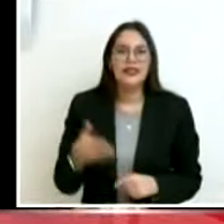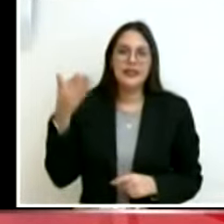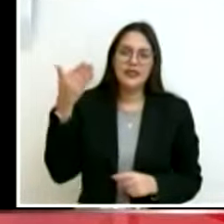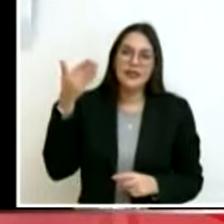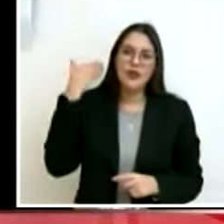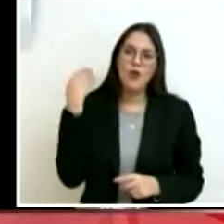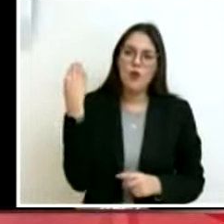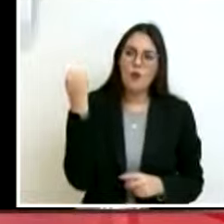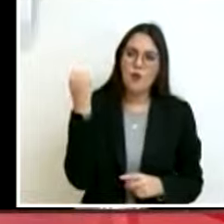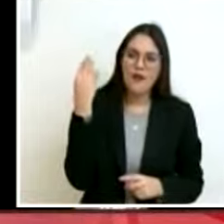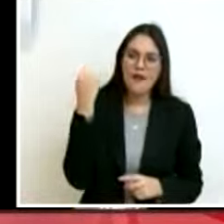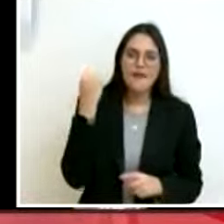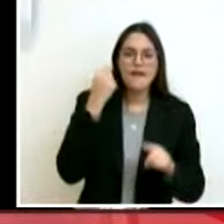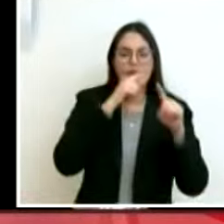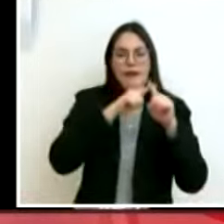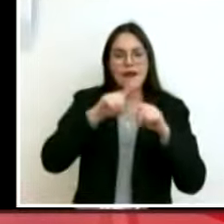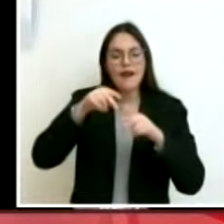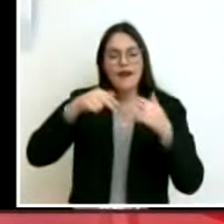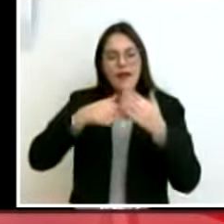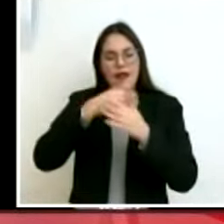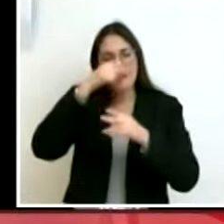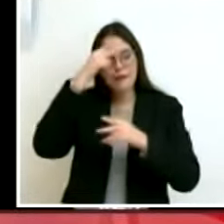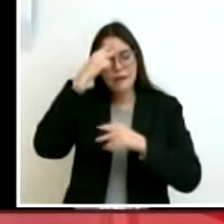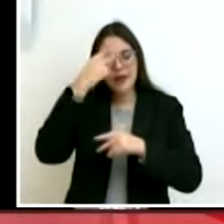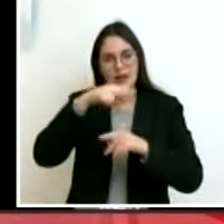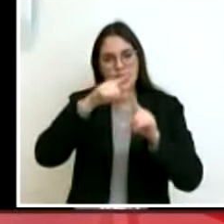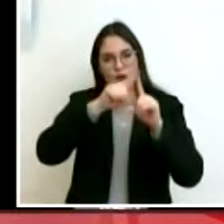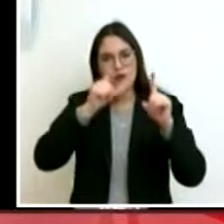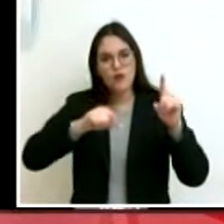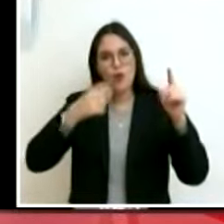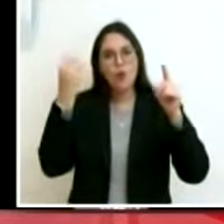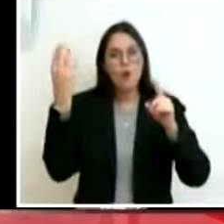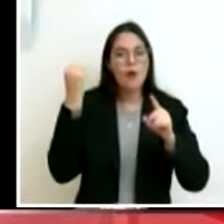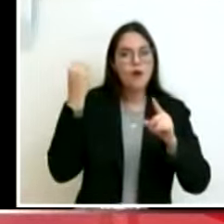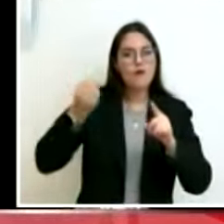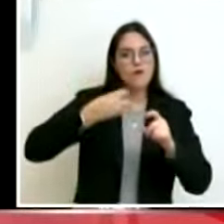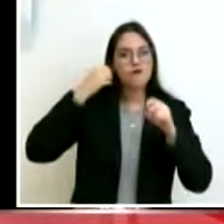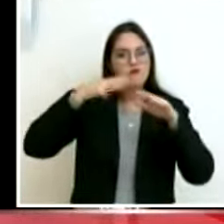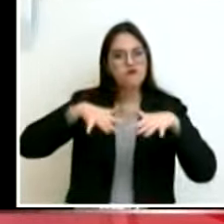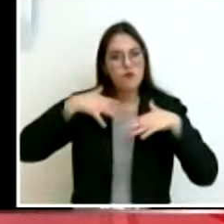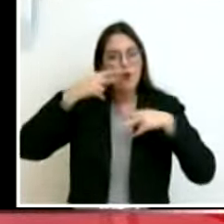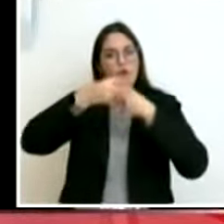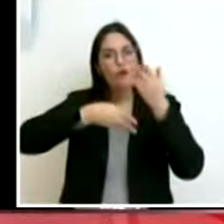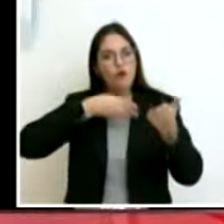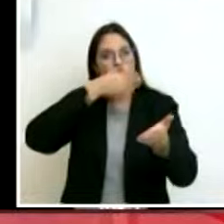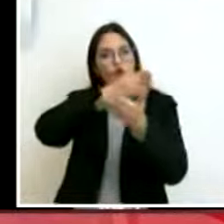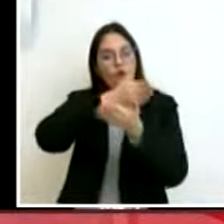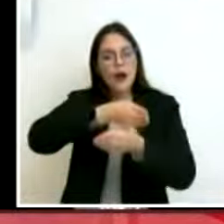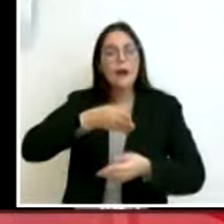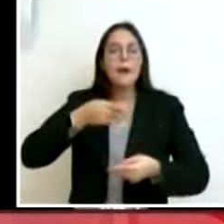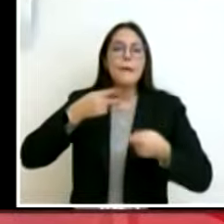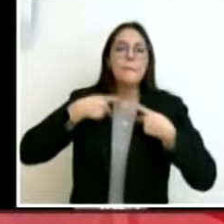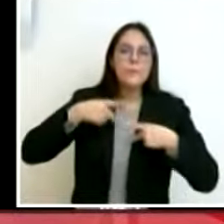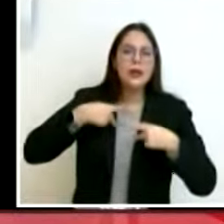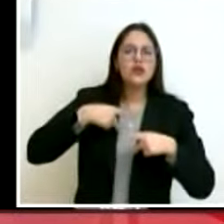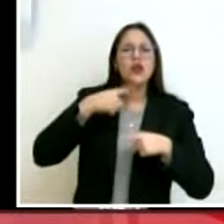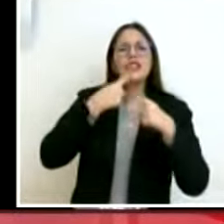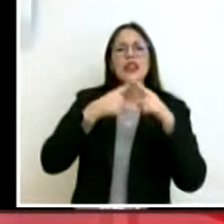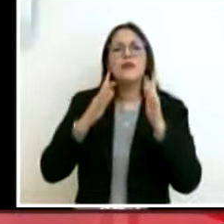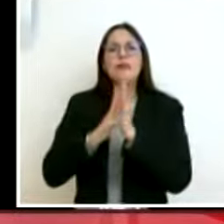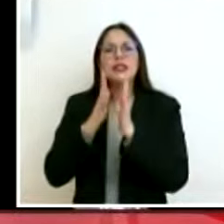9 foros de diálogo a nivel nacional. En los conversatorios participaron ministros y exministros.